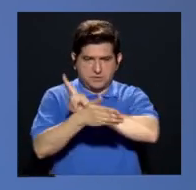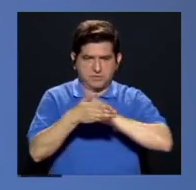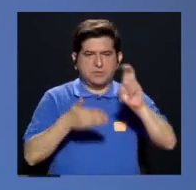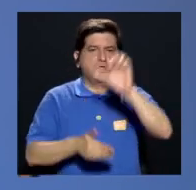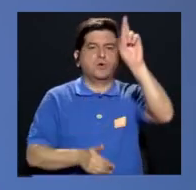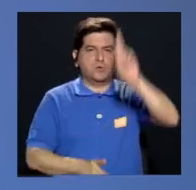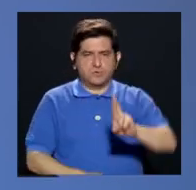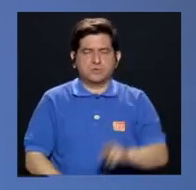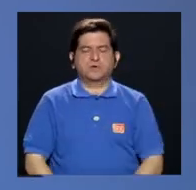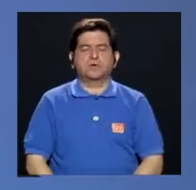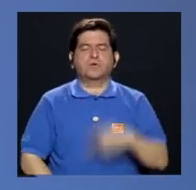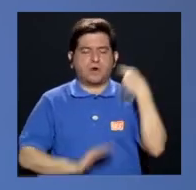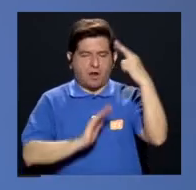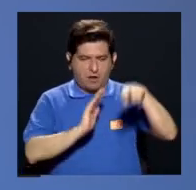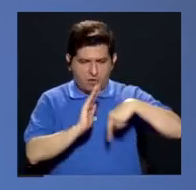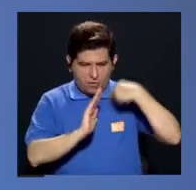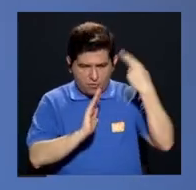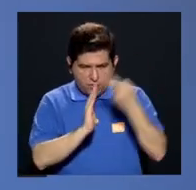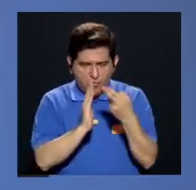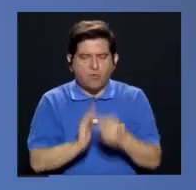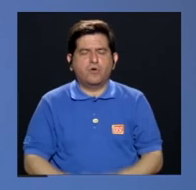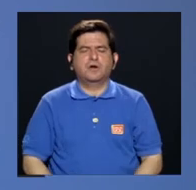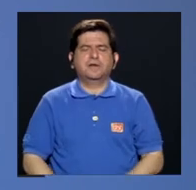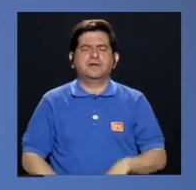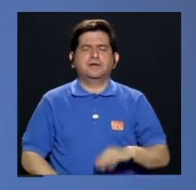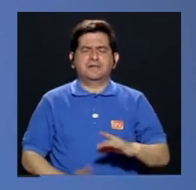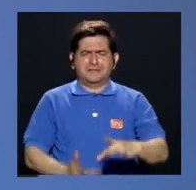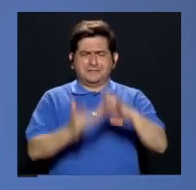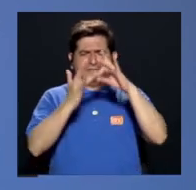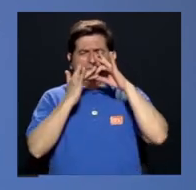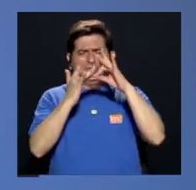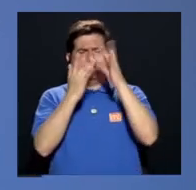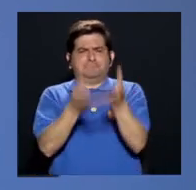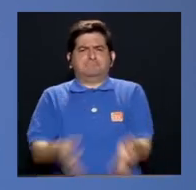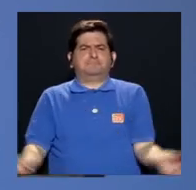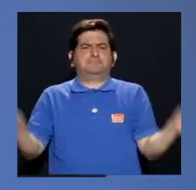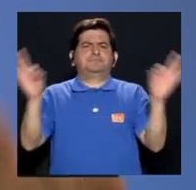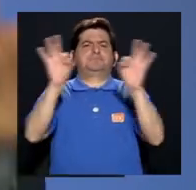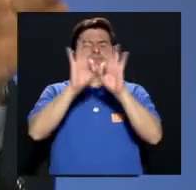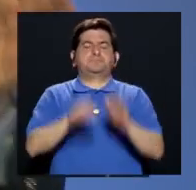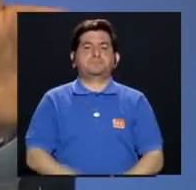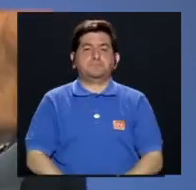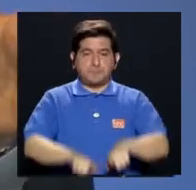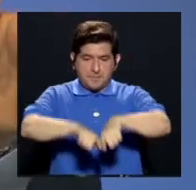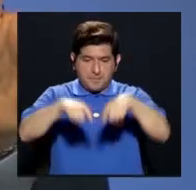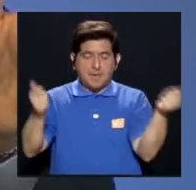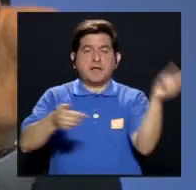Costa Rica juegan un papel extraordinariamente importante. Y